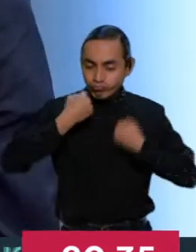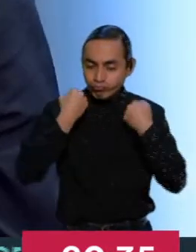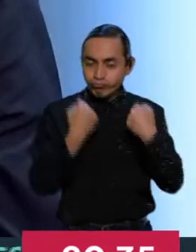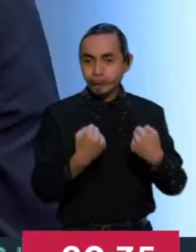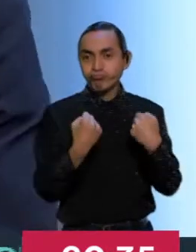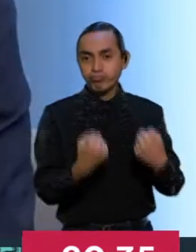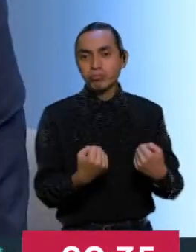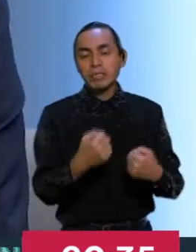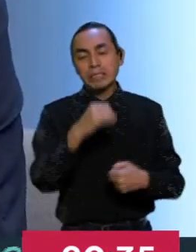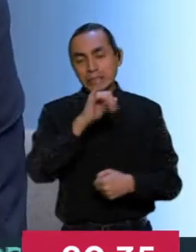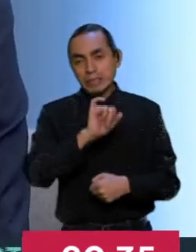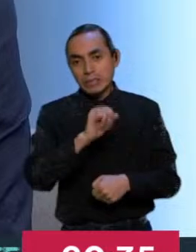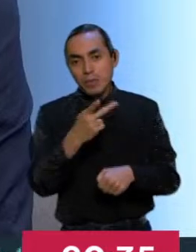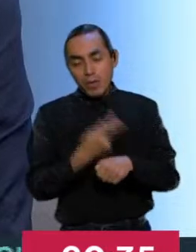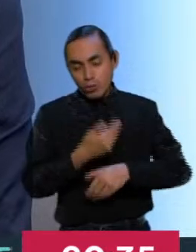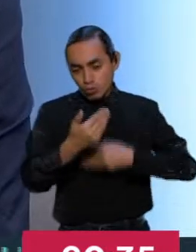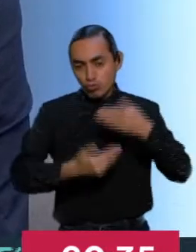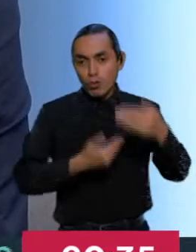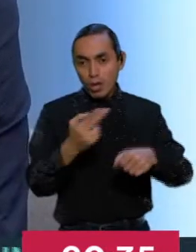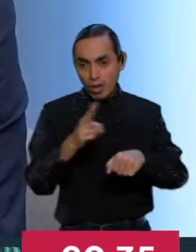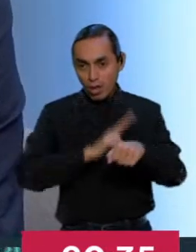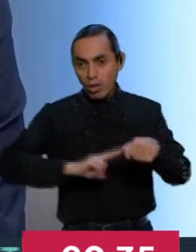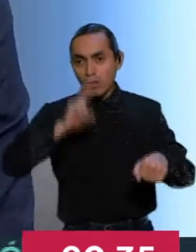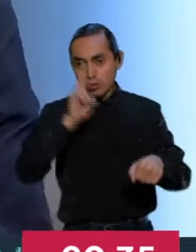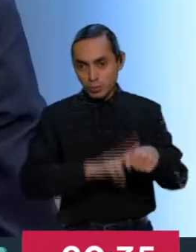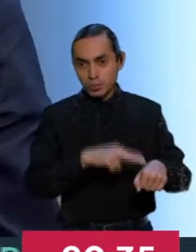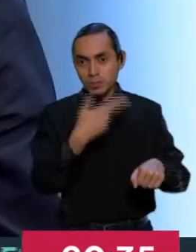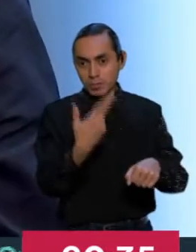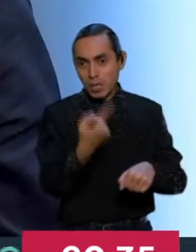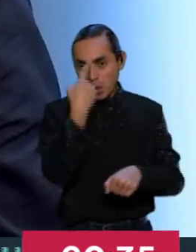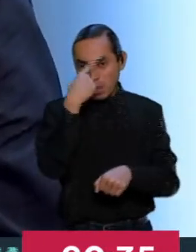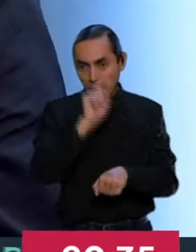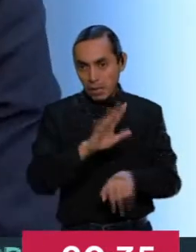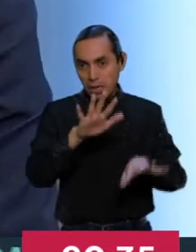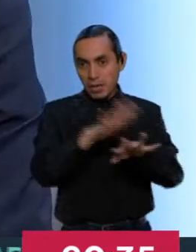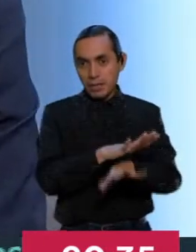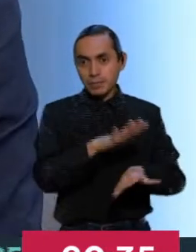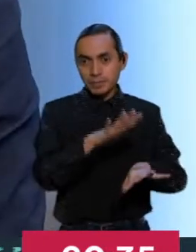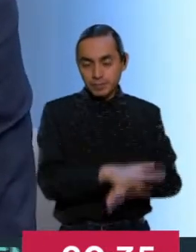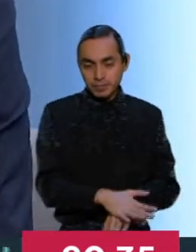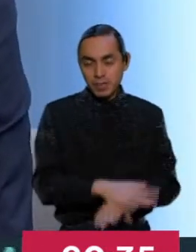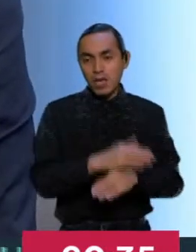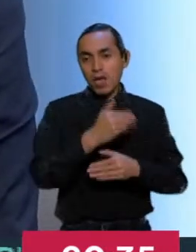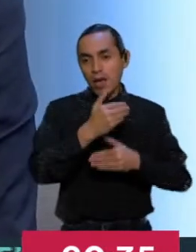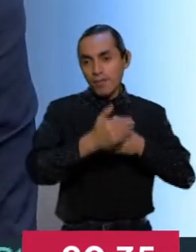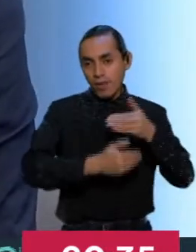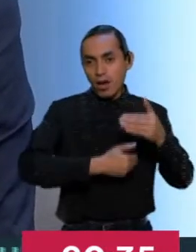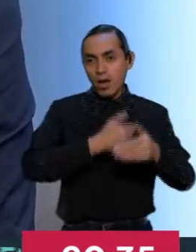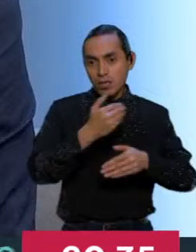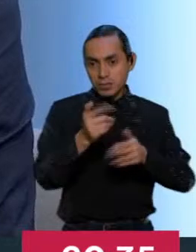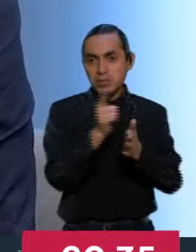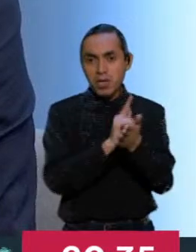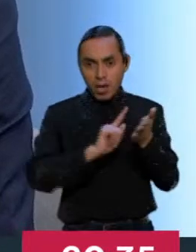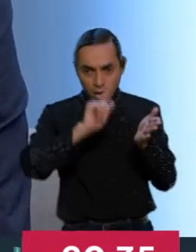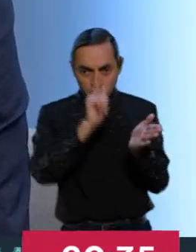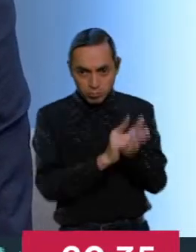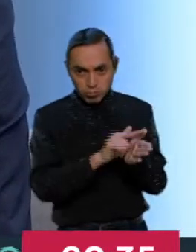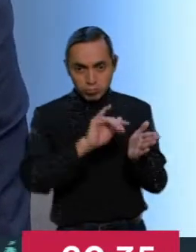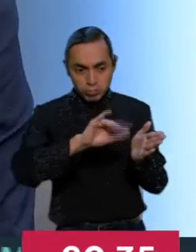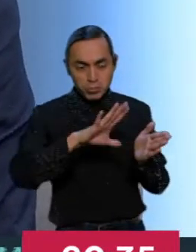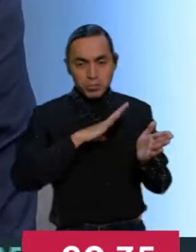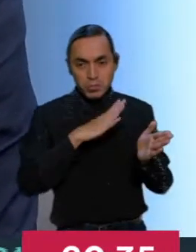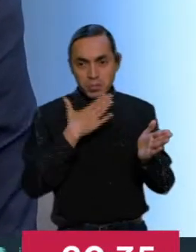Suele pasar, y eso es un proceso normal en todas las dinámicas de cambio. Hay avances normativos, tenemos leyes muy avanzadas,